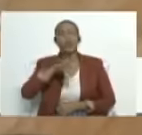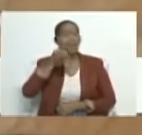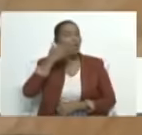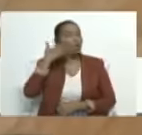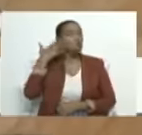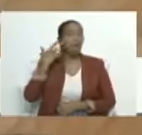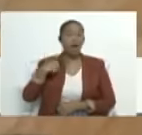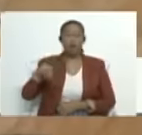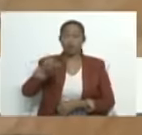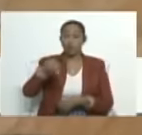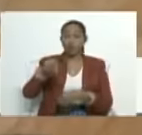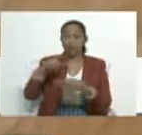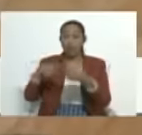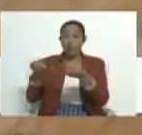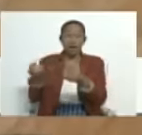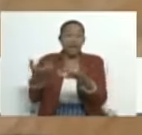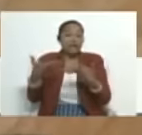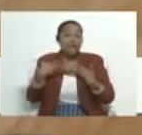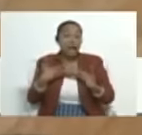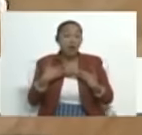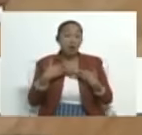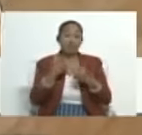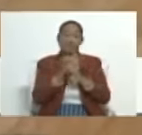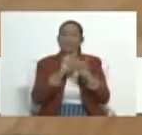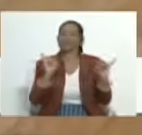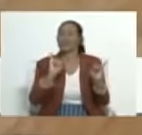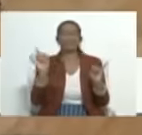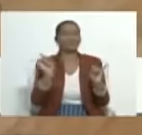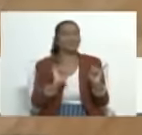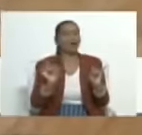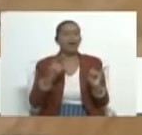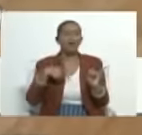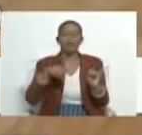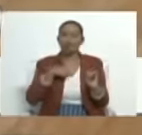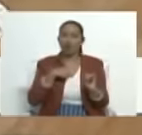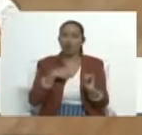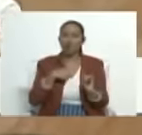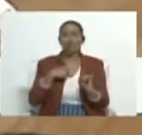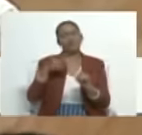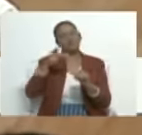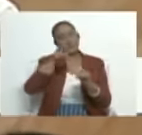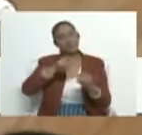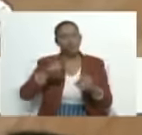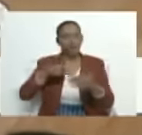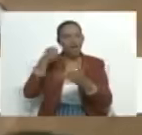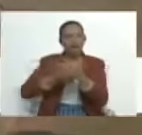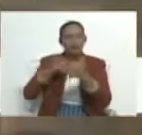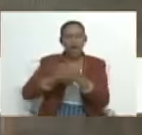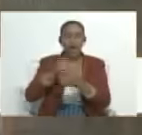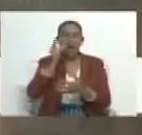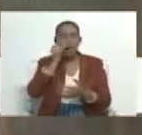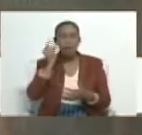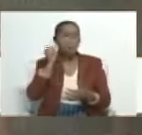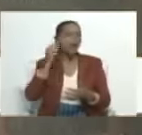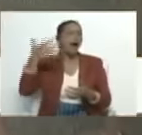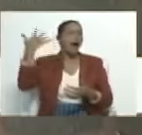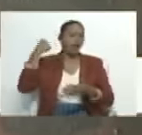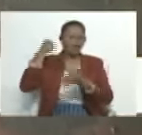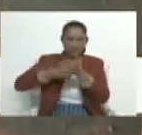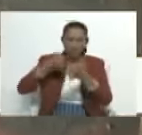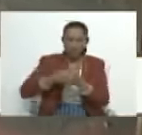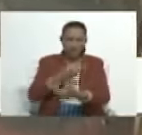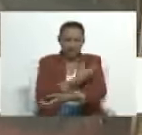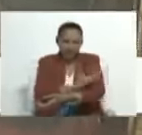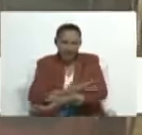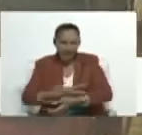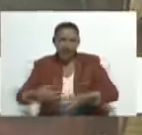la independencia. Esta independencia se labró en la sangre de nuestros hombres, de nuestras mujeres, de nuestros